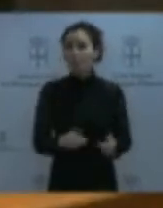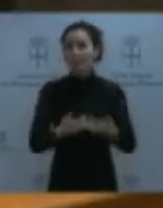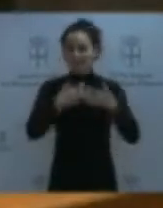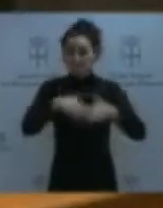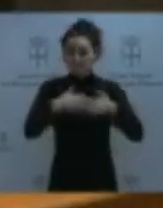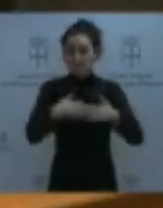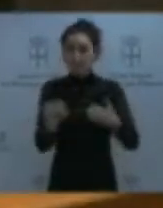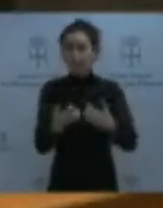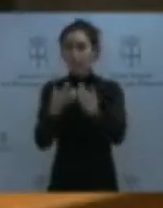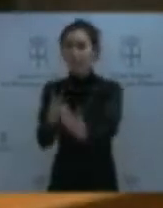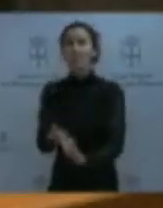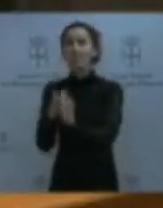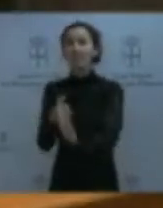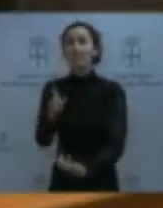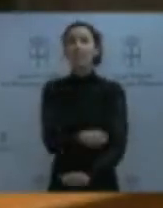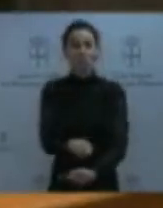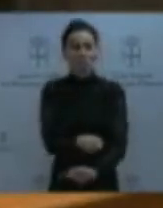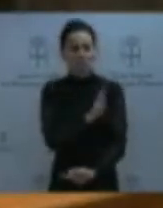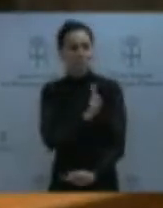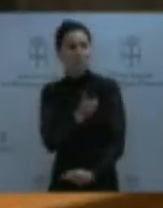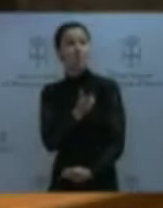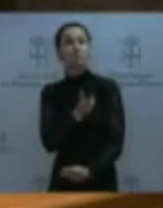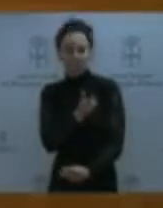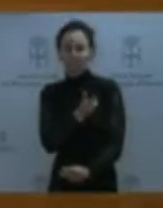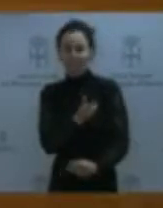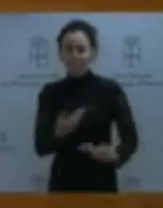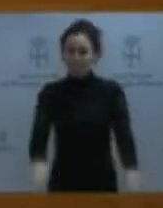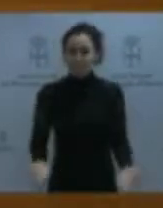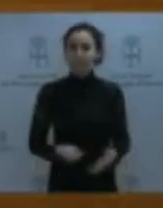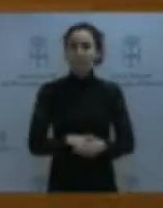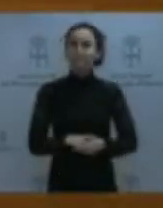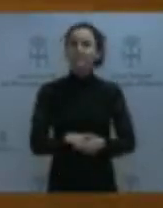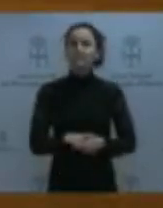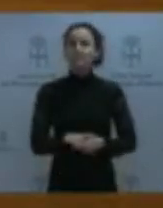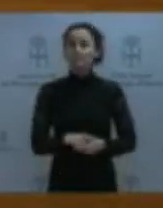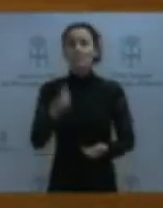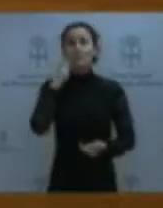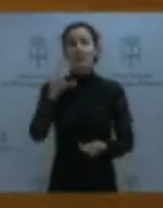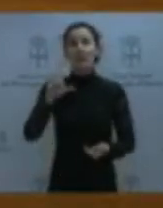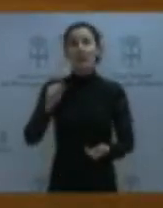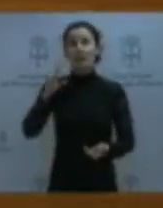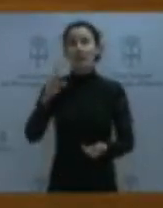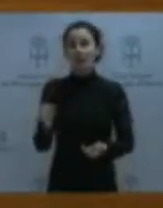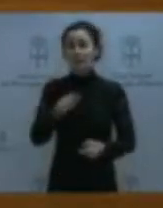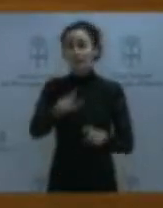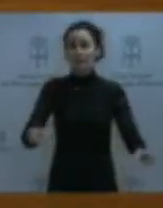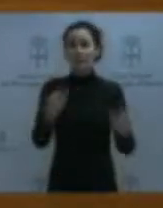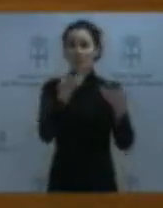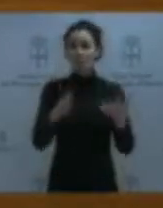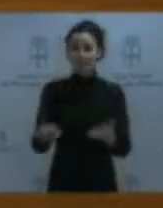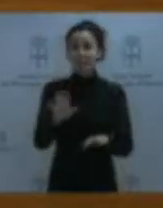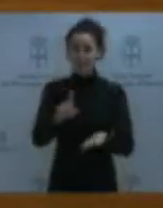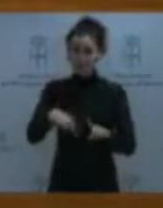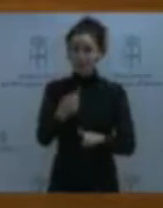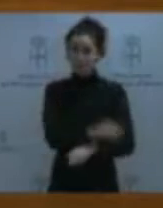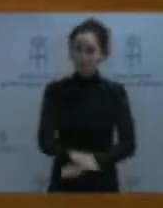Lada, sí o no? Sí, porque claro, fíjese usted, resulta que en Lada trabajan 90 personas, pero luego del mantenimiento, y además